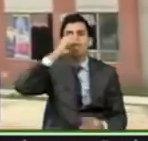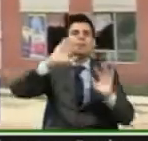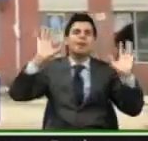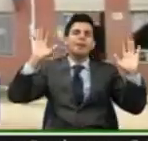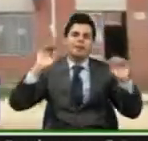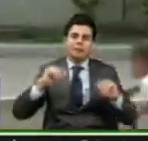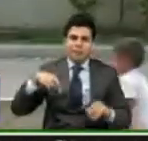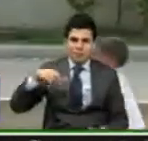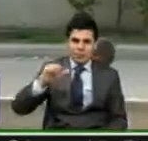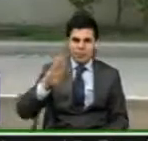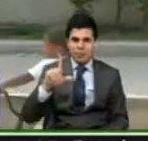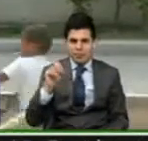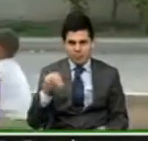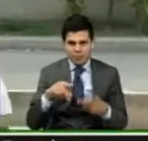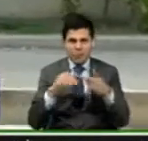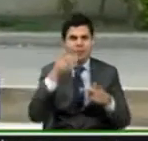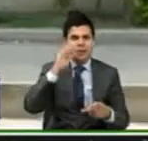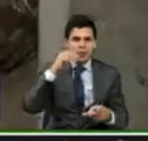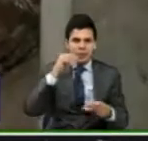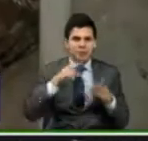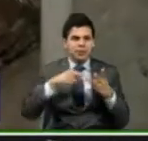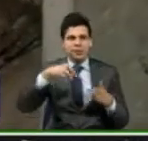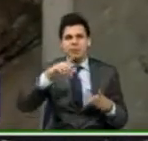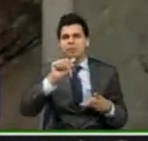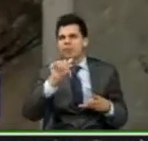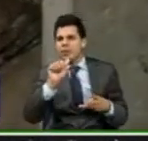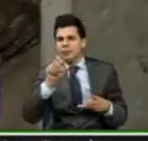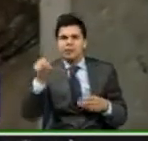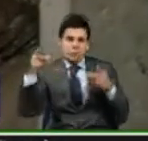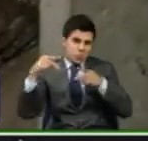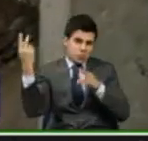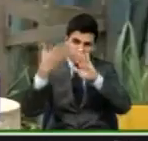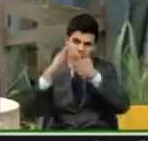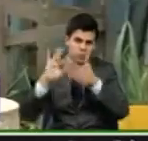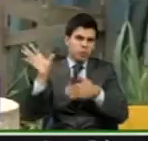Café Madrid y otros 2 sectores del norte pidieron urgente la fumigación.